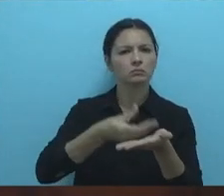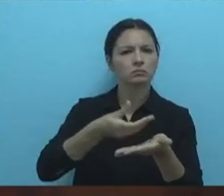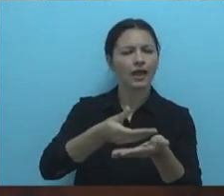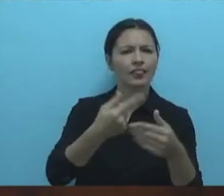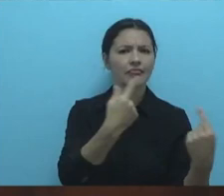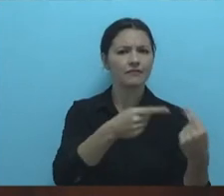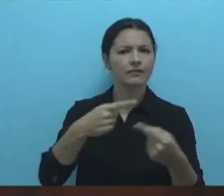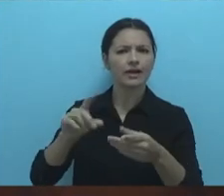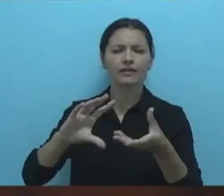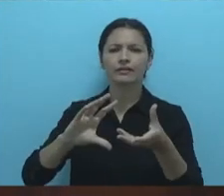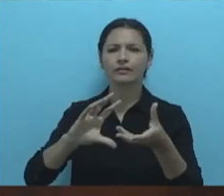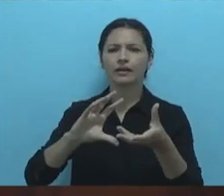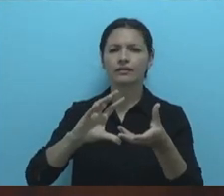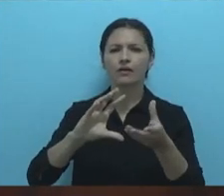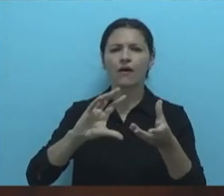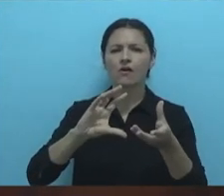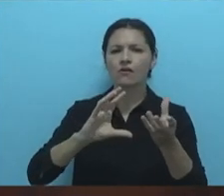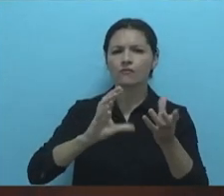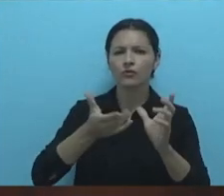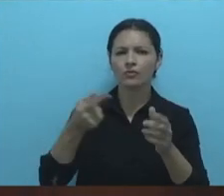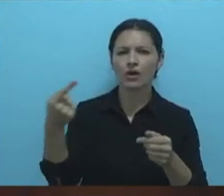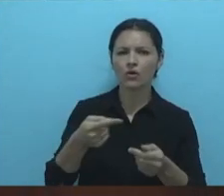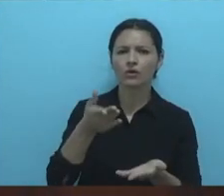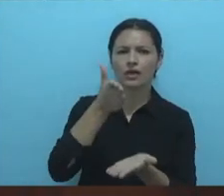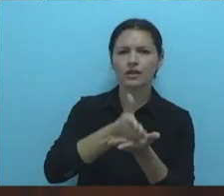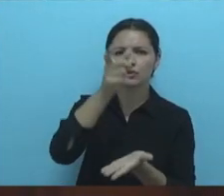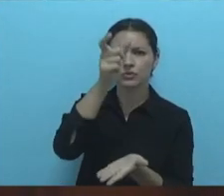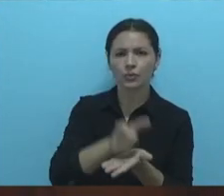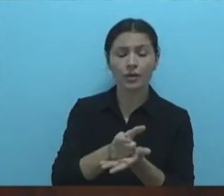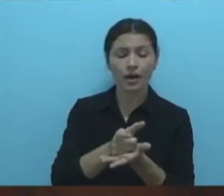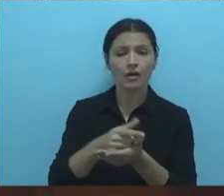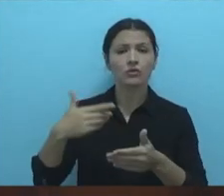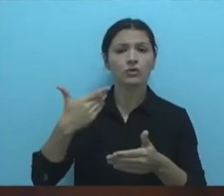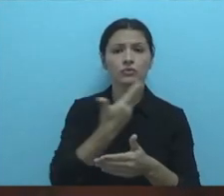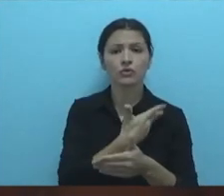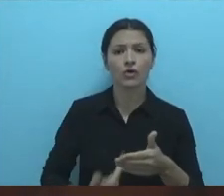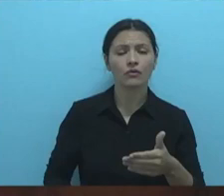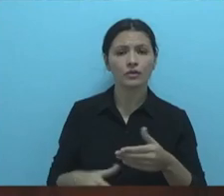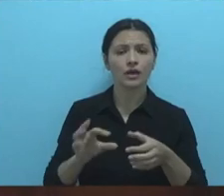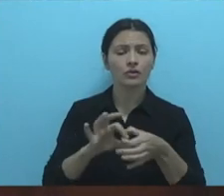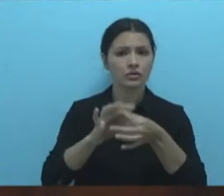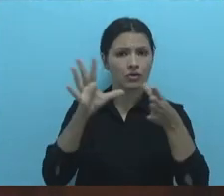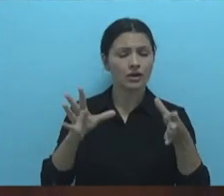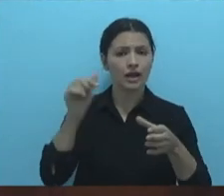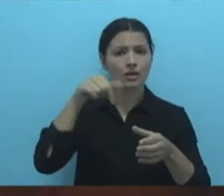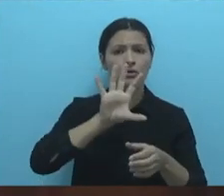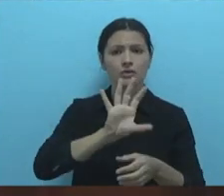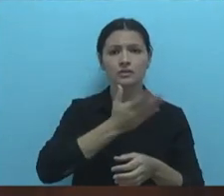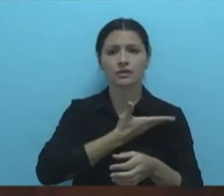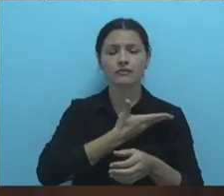y sistemáticas violaciones a los derechos humanos cometidas en democracia por la fuerza de seguridad en el territorio de la provincia